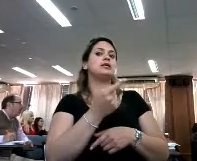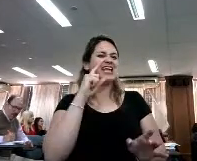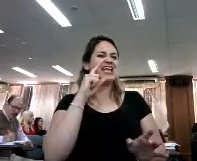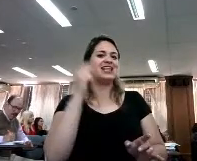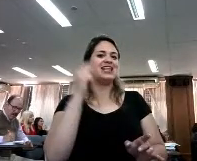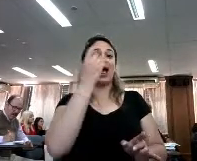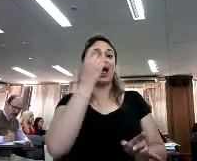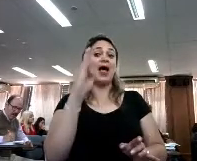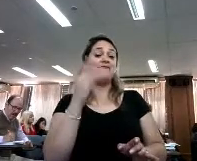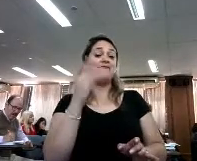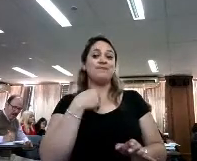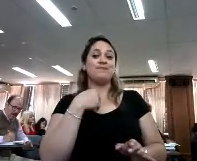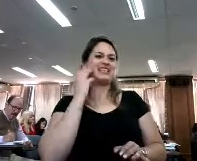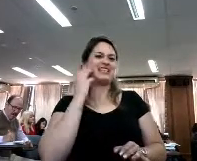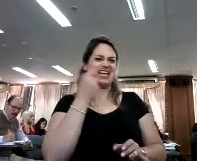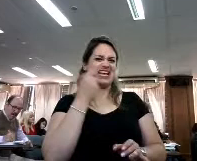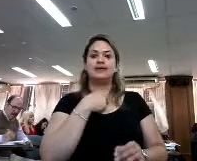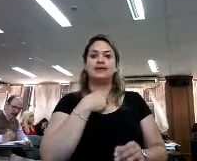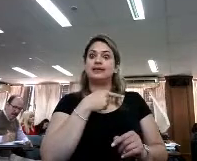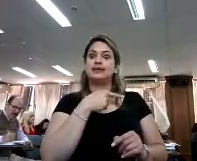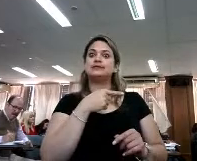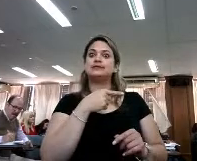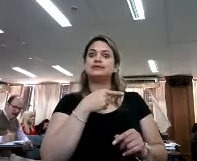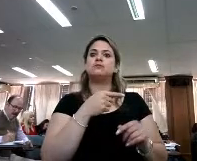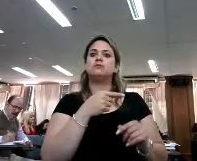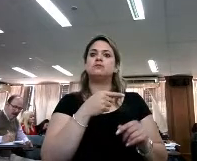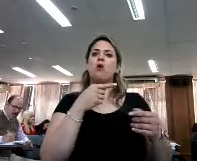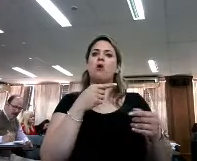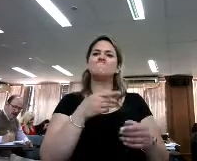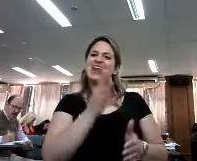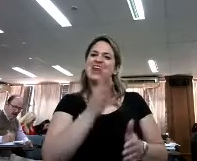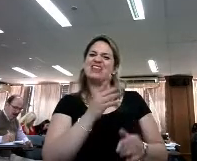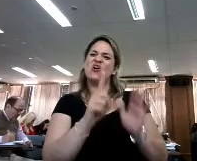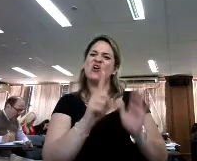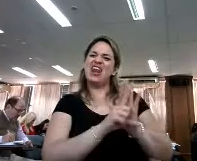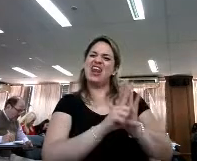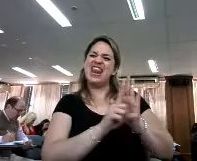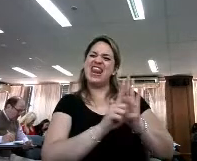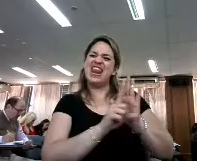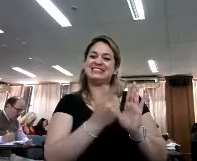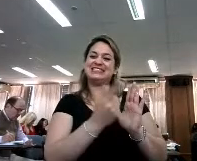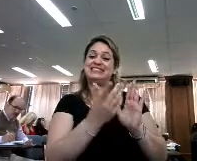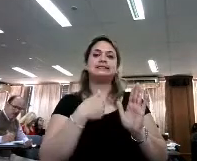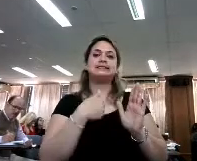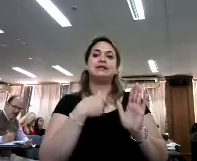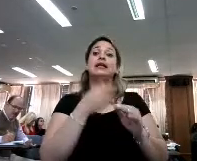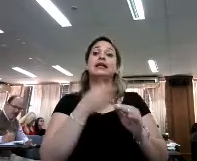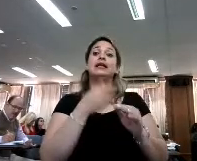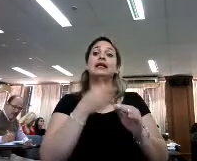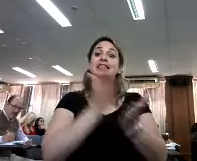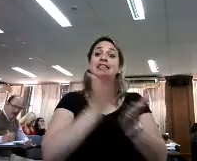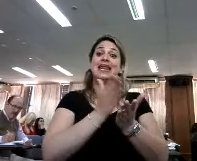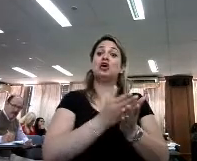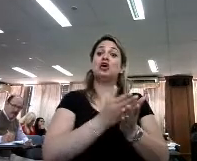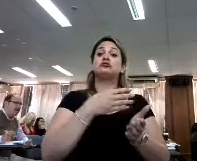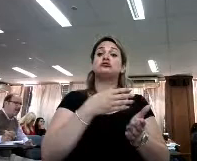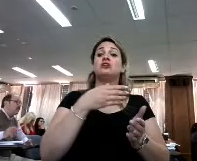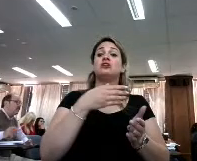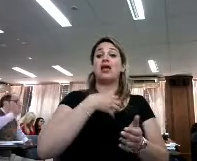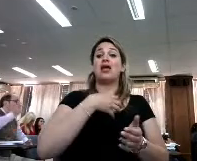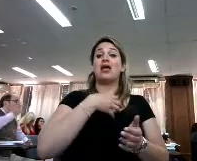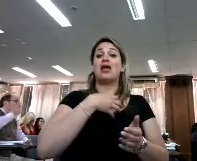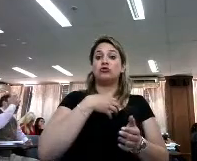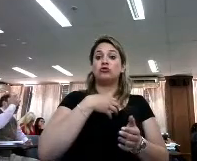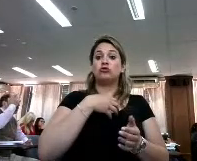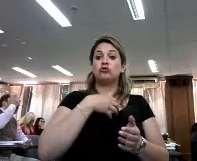el mayor reto legal que en los últimos años se ha presentado en materia de derechos de autor y propiedad intelectual para